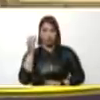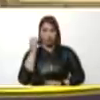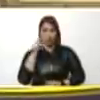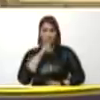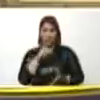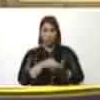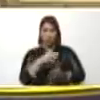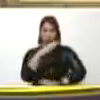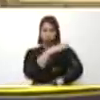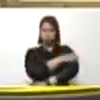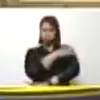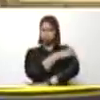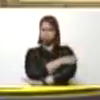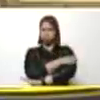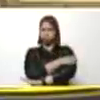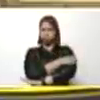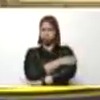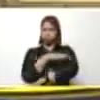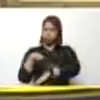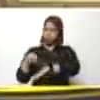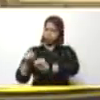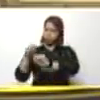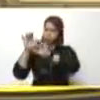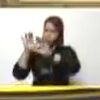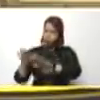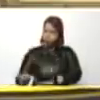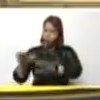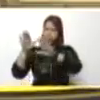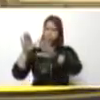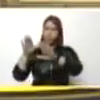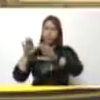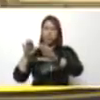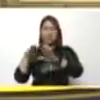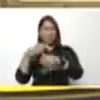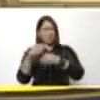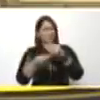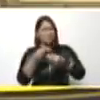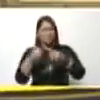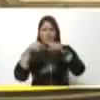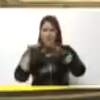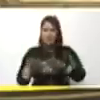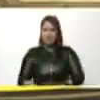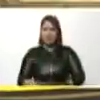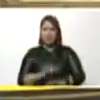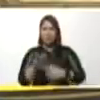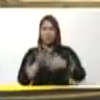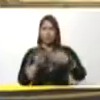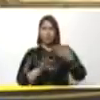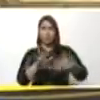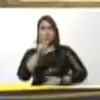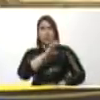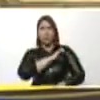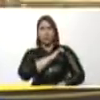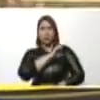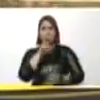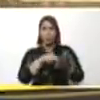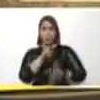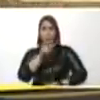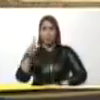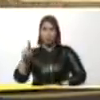oligárquica, proimperialista, que cesó en sus funciones el 5 de enero de 2021 y se